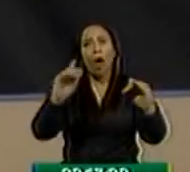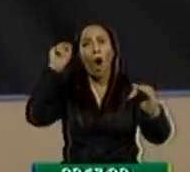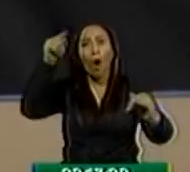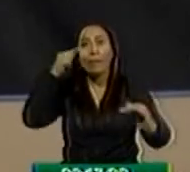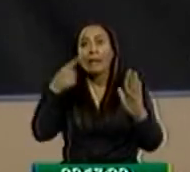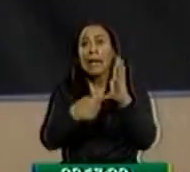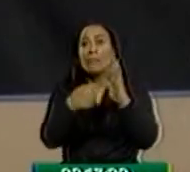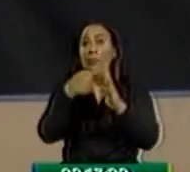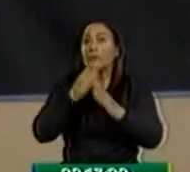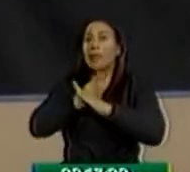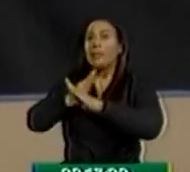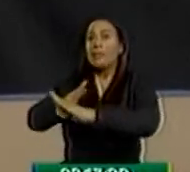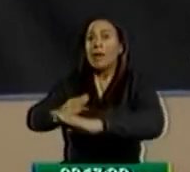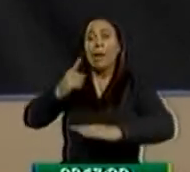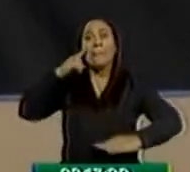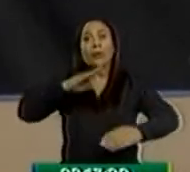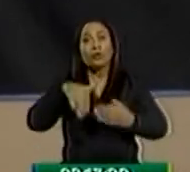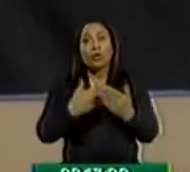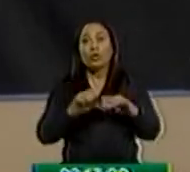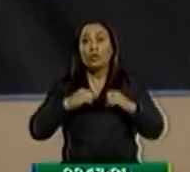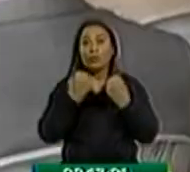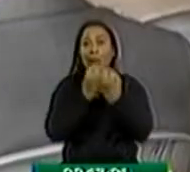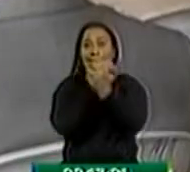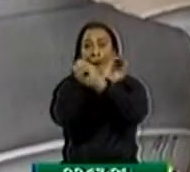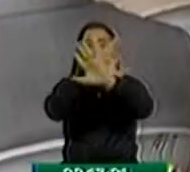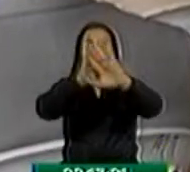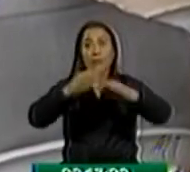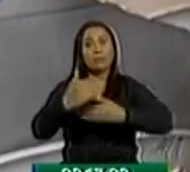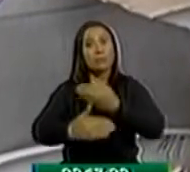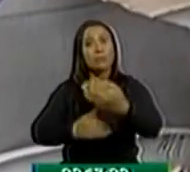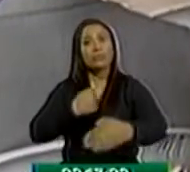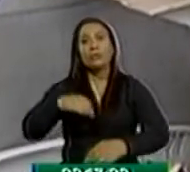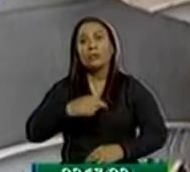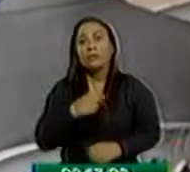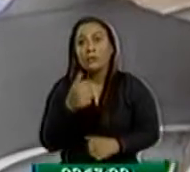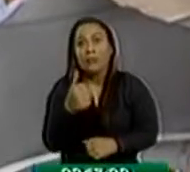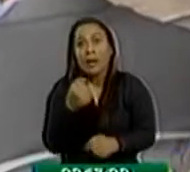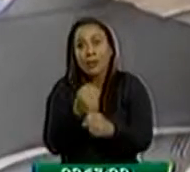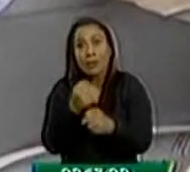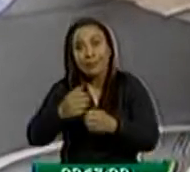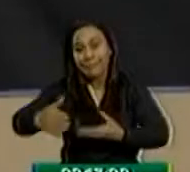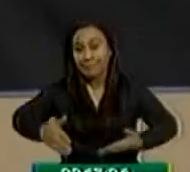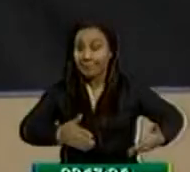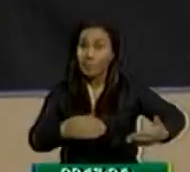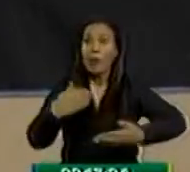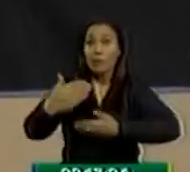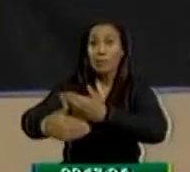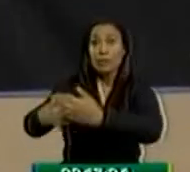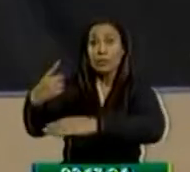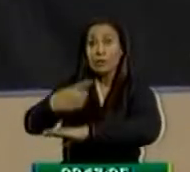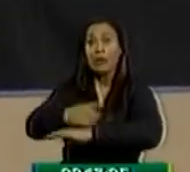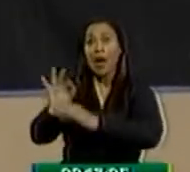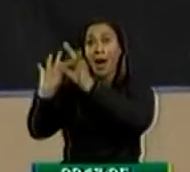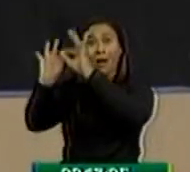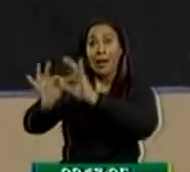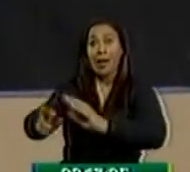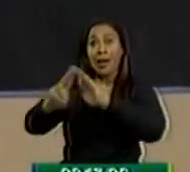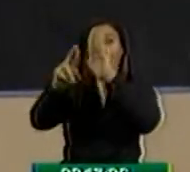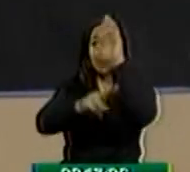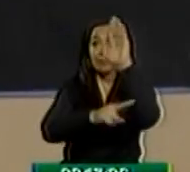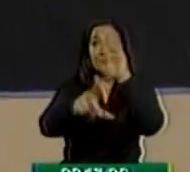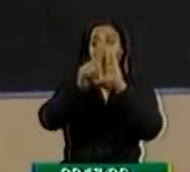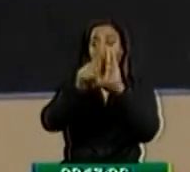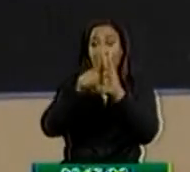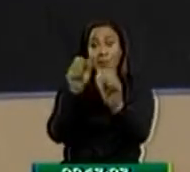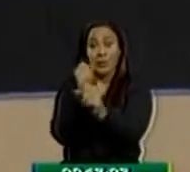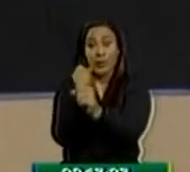la protección social y la transparencia. Vamos por buen camino. En los próximos días tendremos listo el reglamento a la ley de